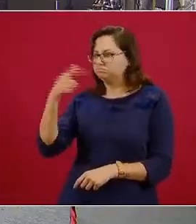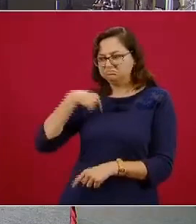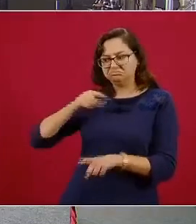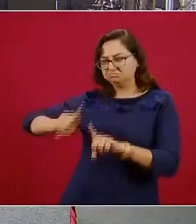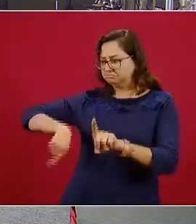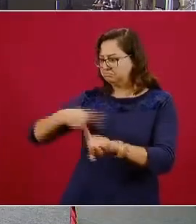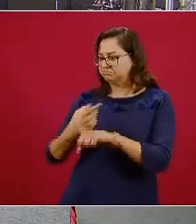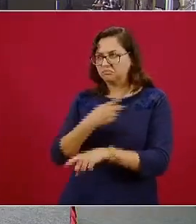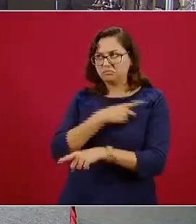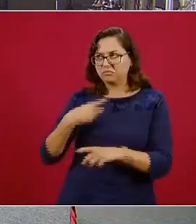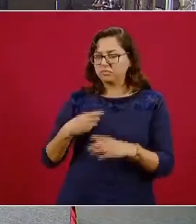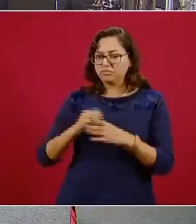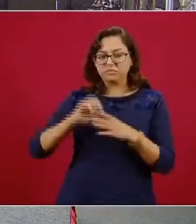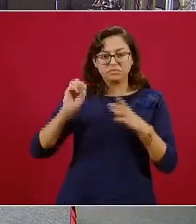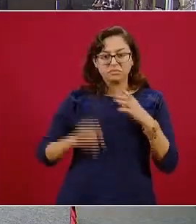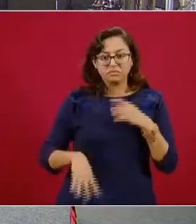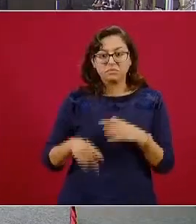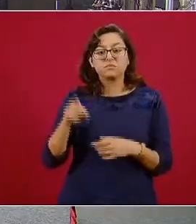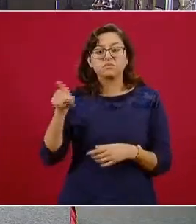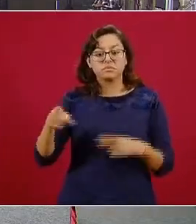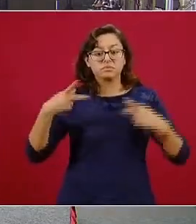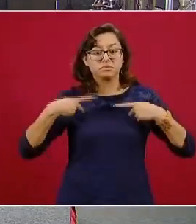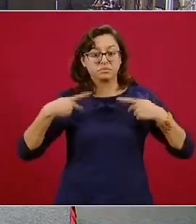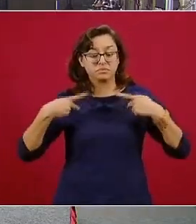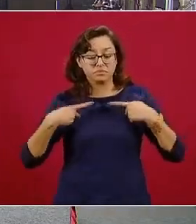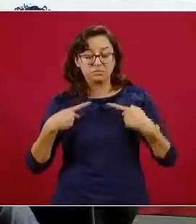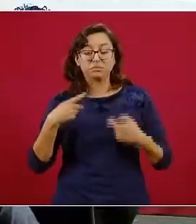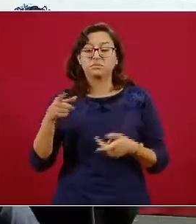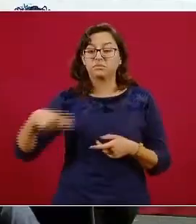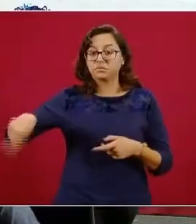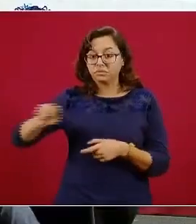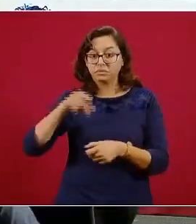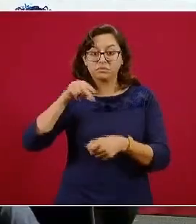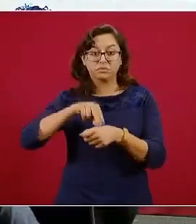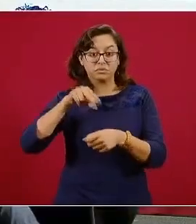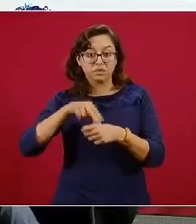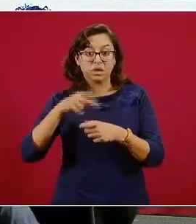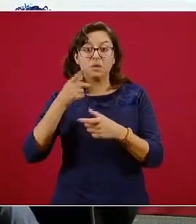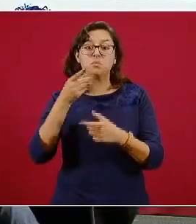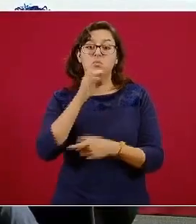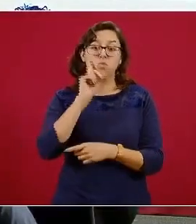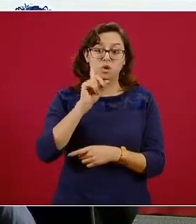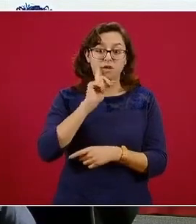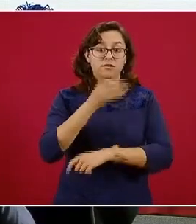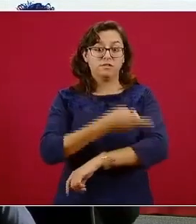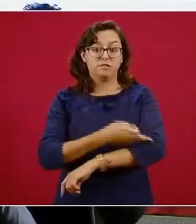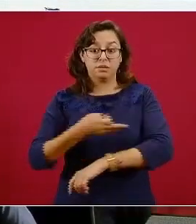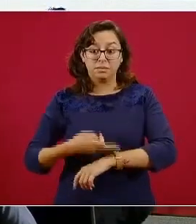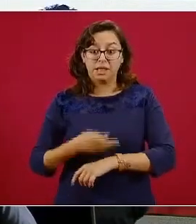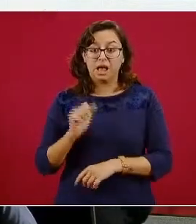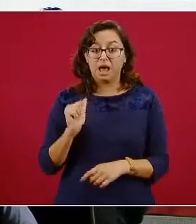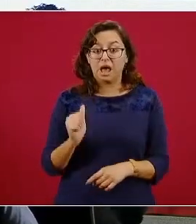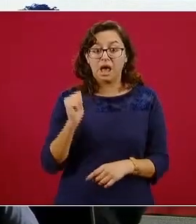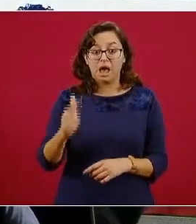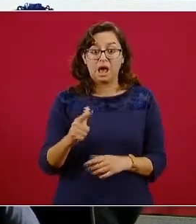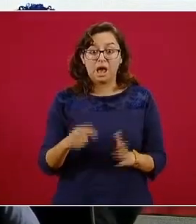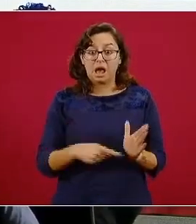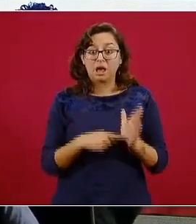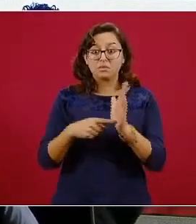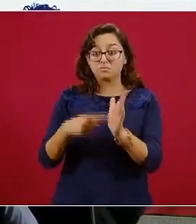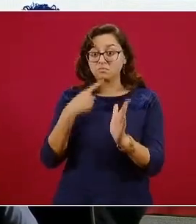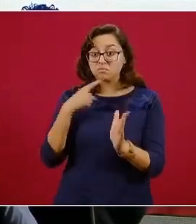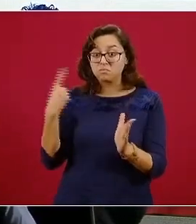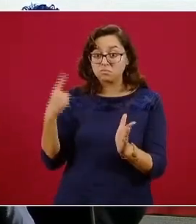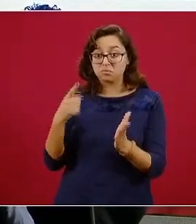el personal de salud no está obligado, ni la mujer ni la familia están obligados a presentar una